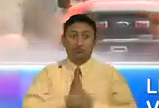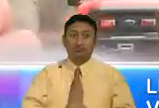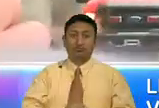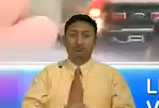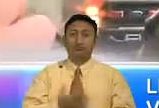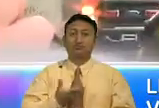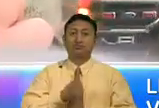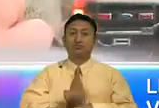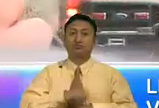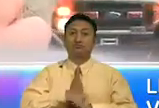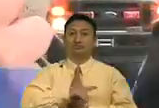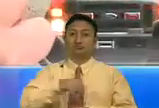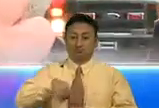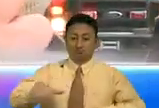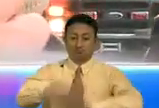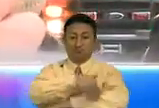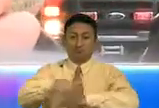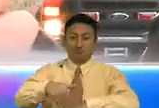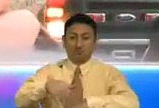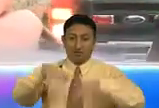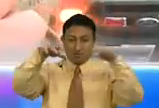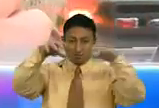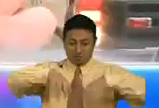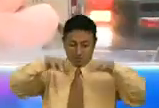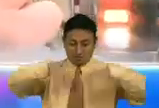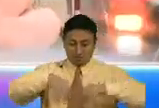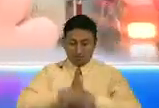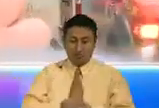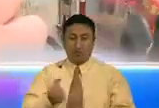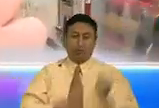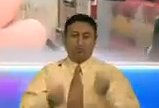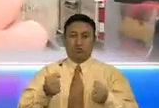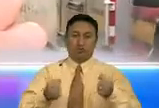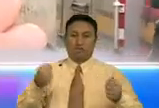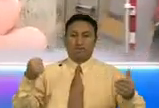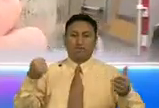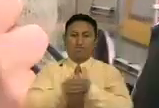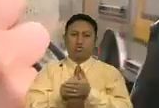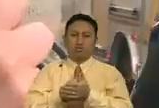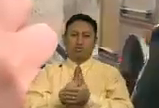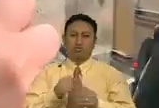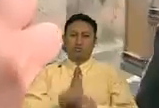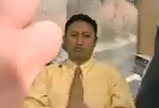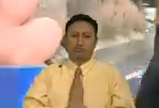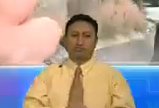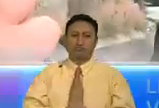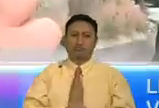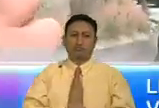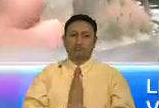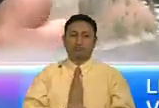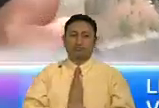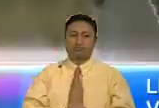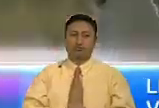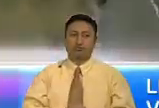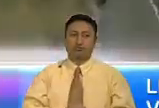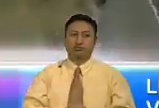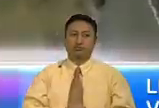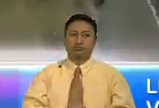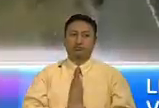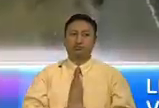clima, la vía, la calzada mojada, se ha suscitado un accidente de tránsito, tipología pérdida de pista y enrollamiento.